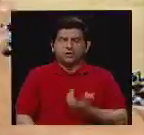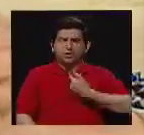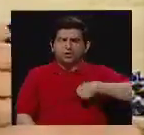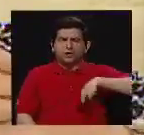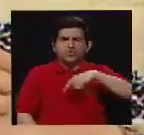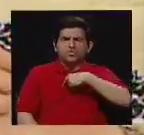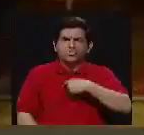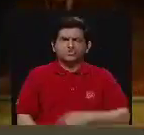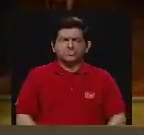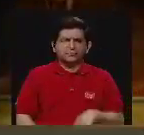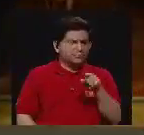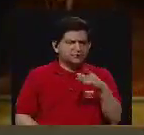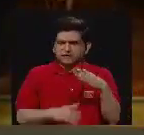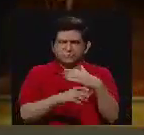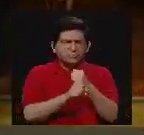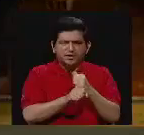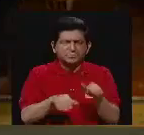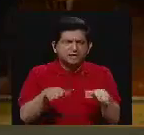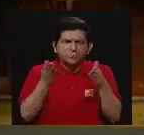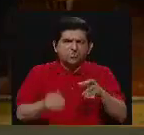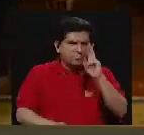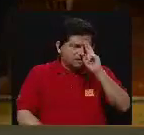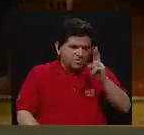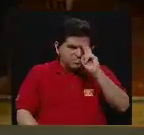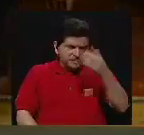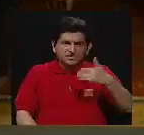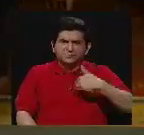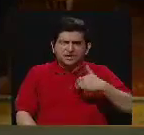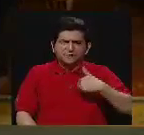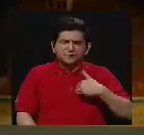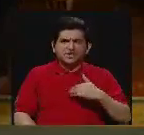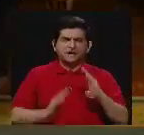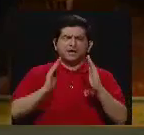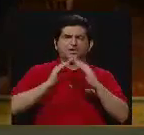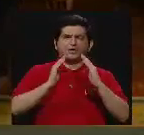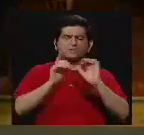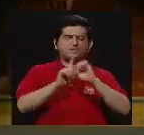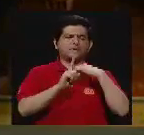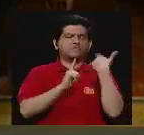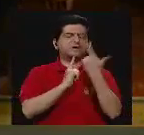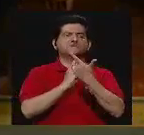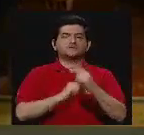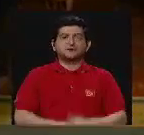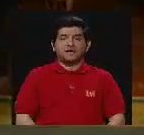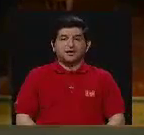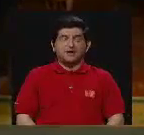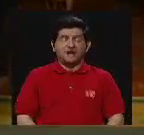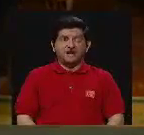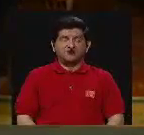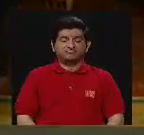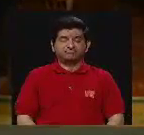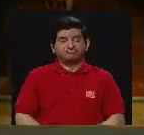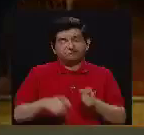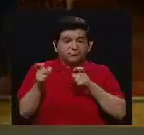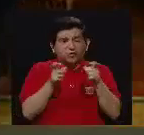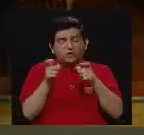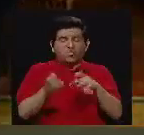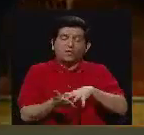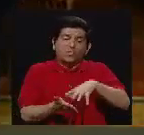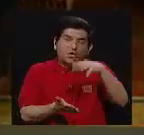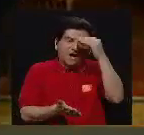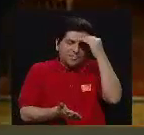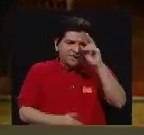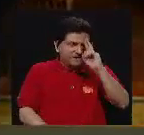hemos conseguido no hacer eso y respetarnos para poder tener una convivencia social? Dominándonos